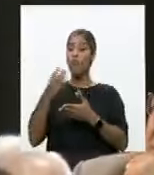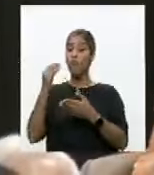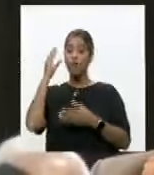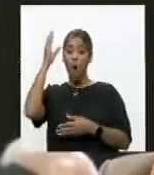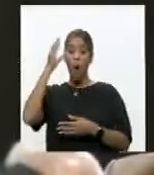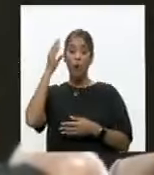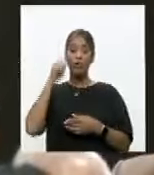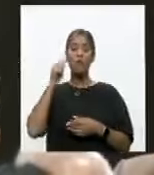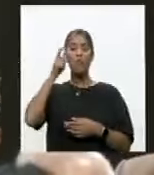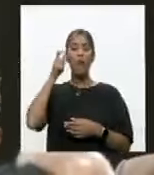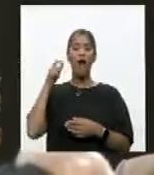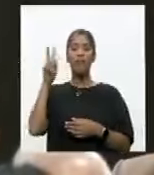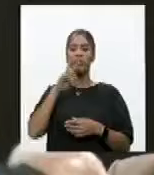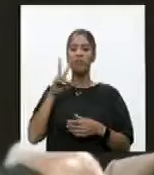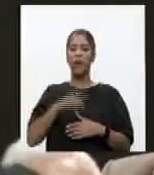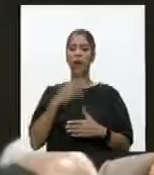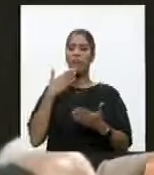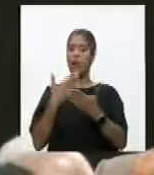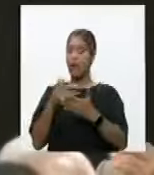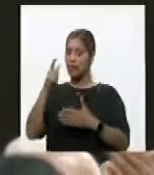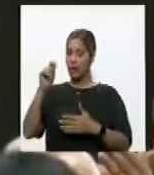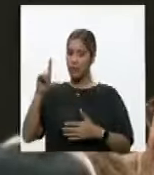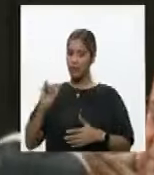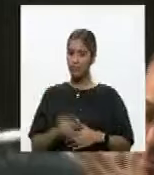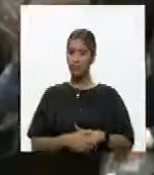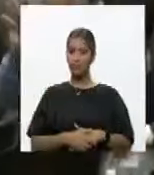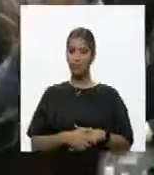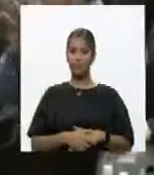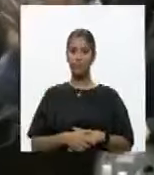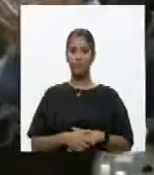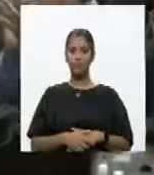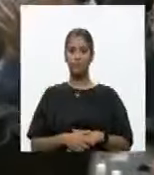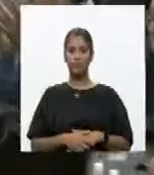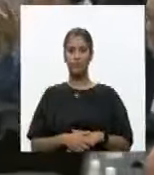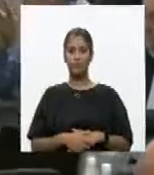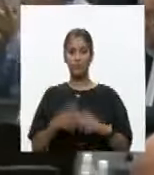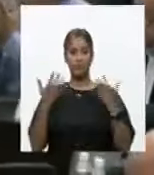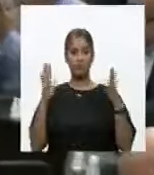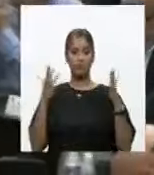conciencia del pueblo venezolano. Gracias, presidente.